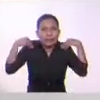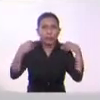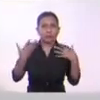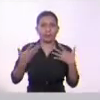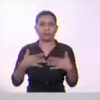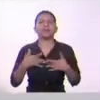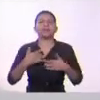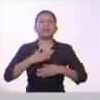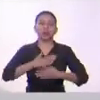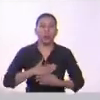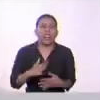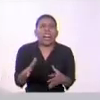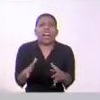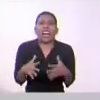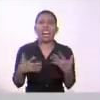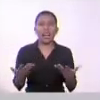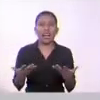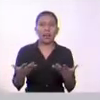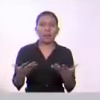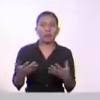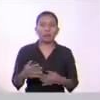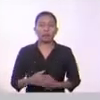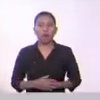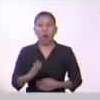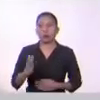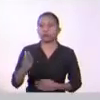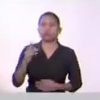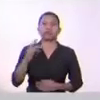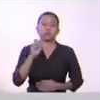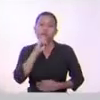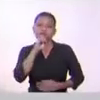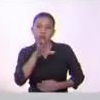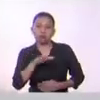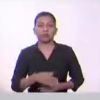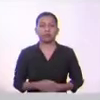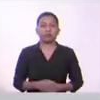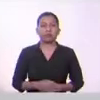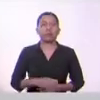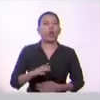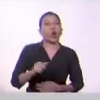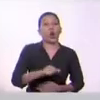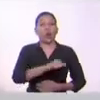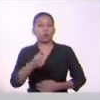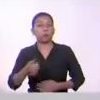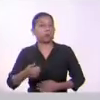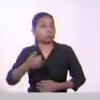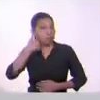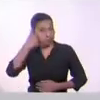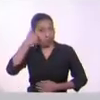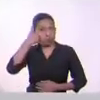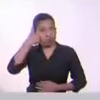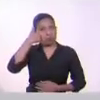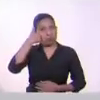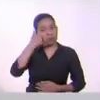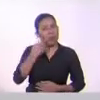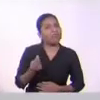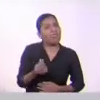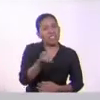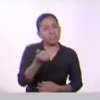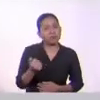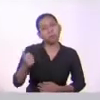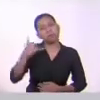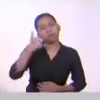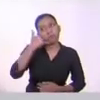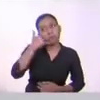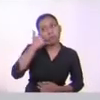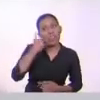este. La entrevista telefónica. Esta es muy útil pues el canal permite una inmediatez.